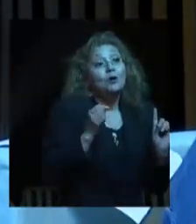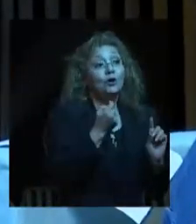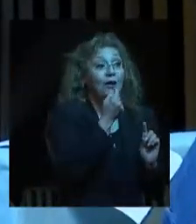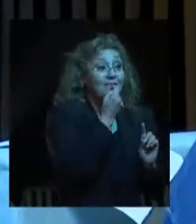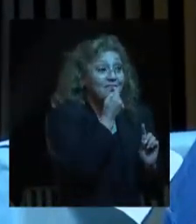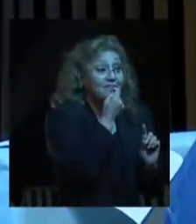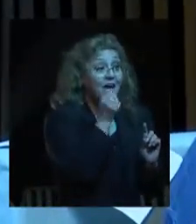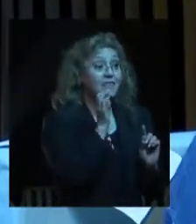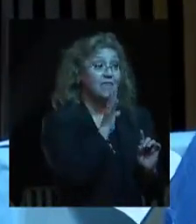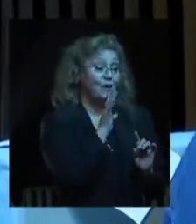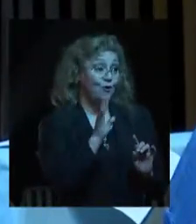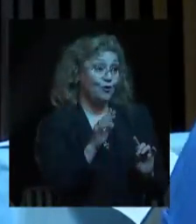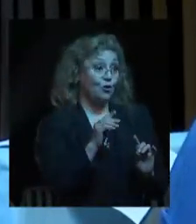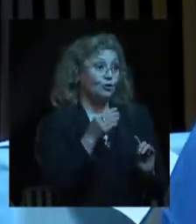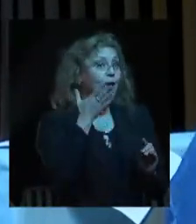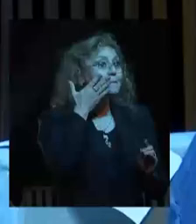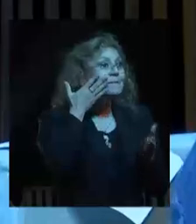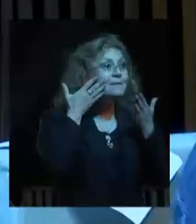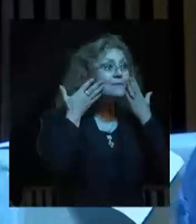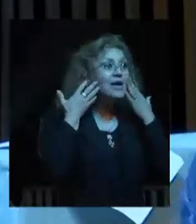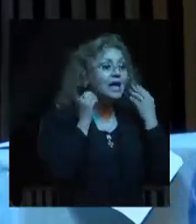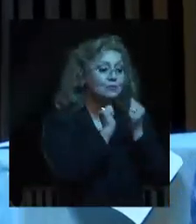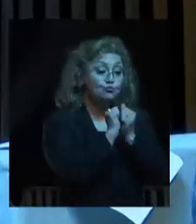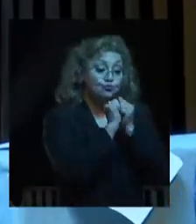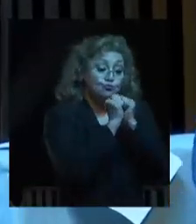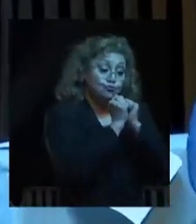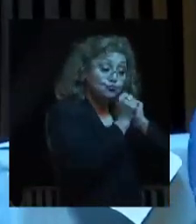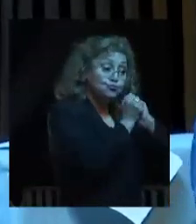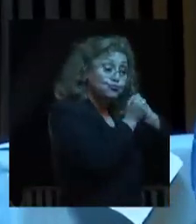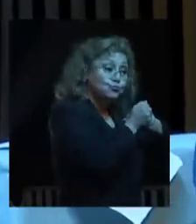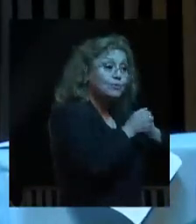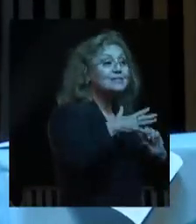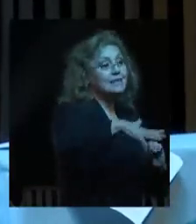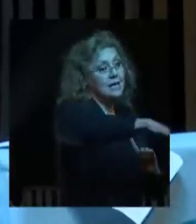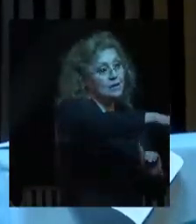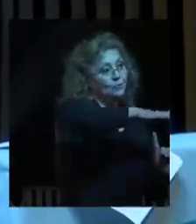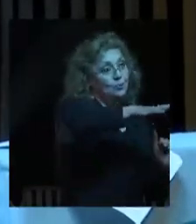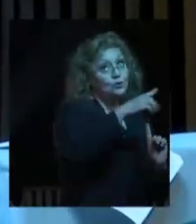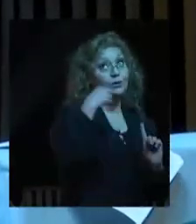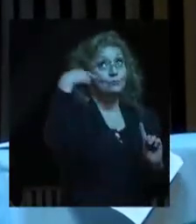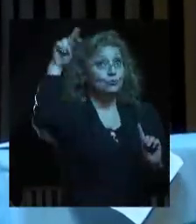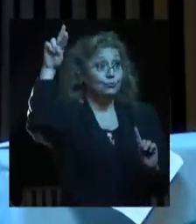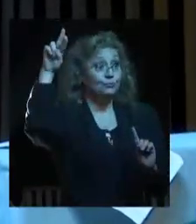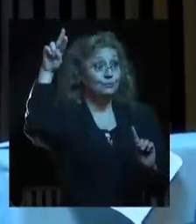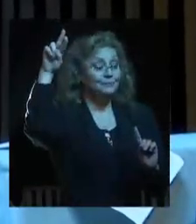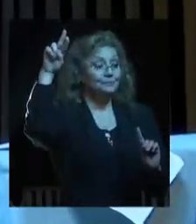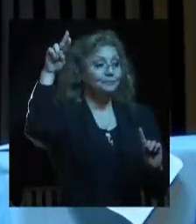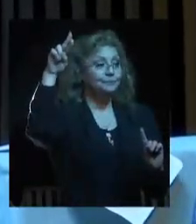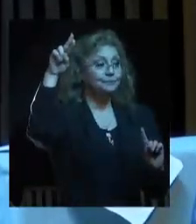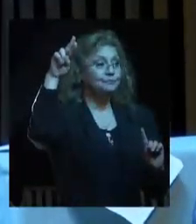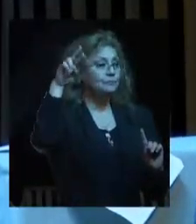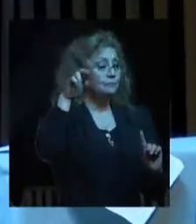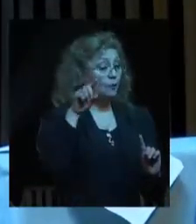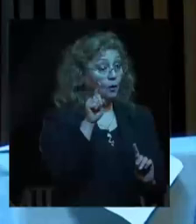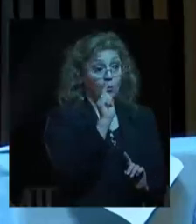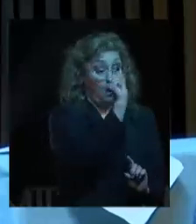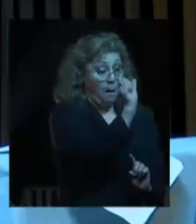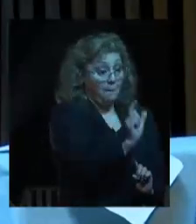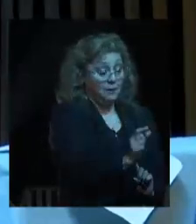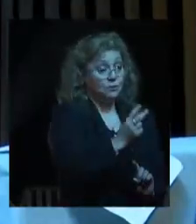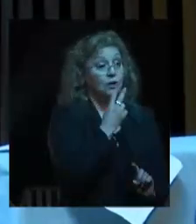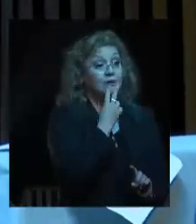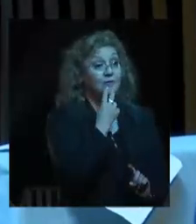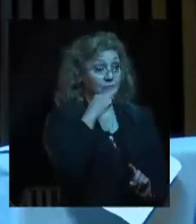en Marte. La piel se va a tener que adaptar a la situación en Marte. Pero un marciano,